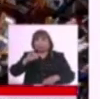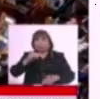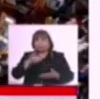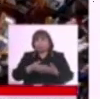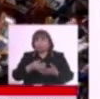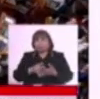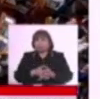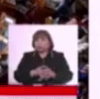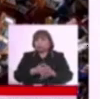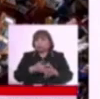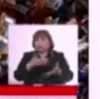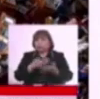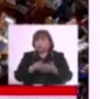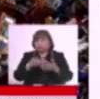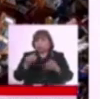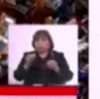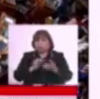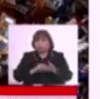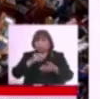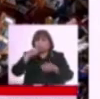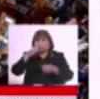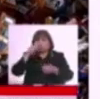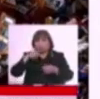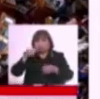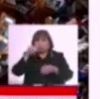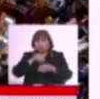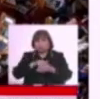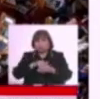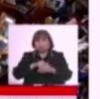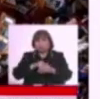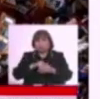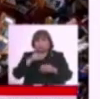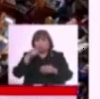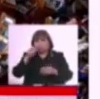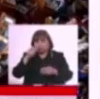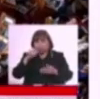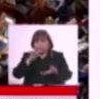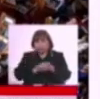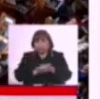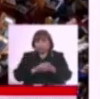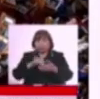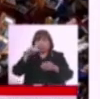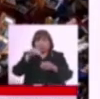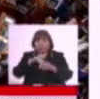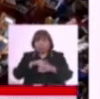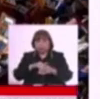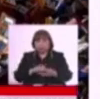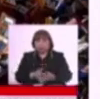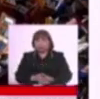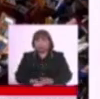Bueno, él sigue un proceso penal por violación.